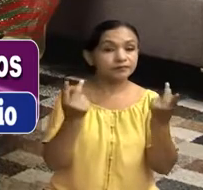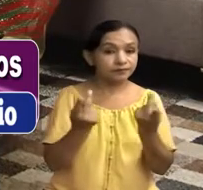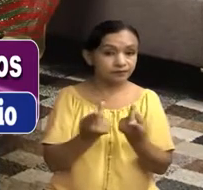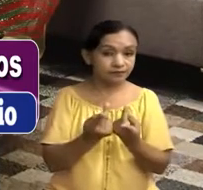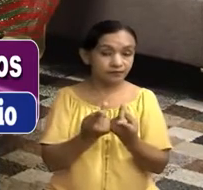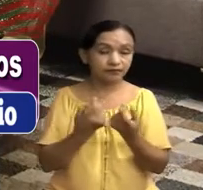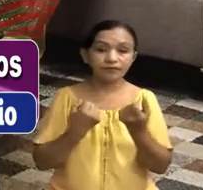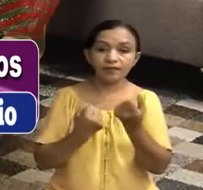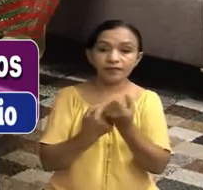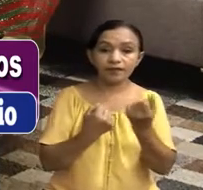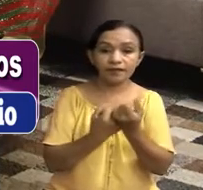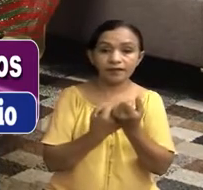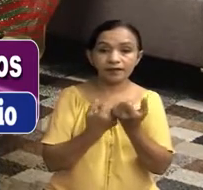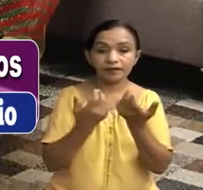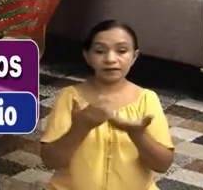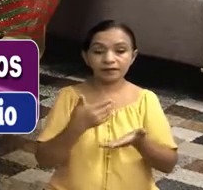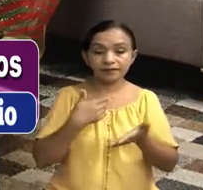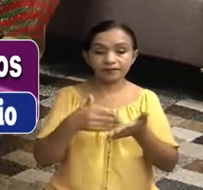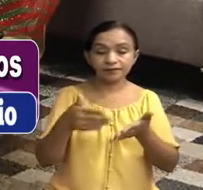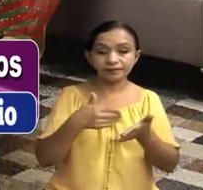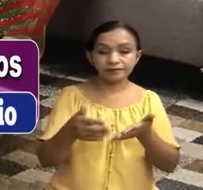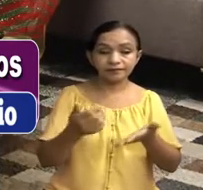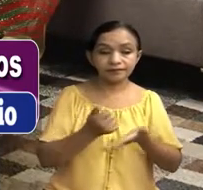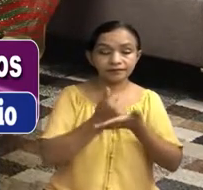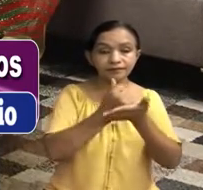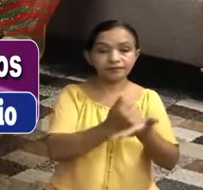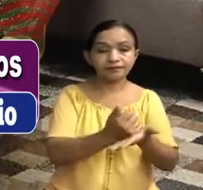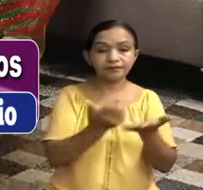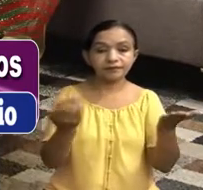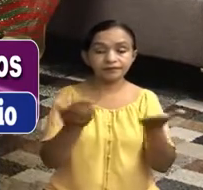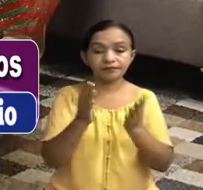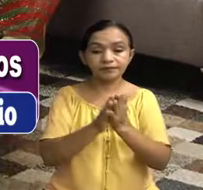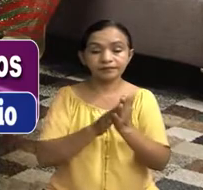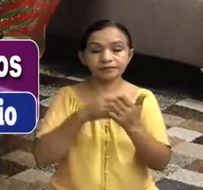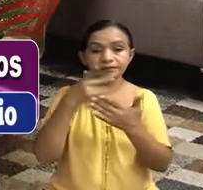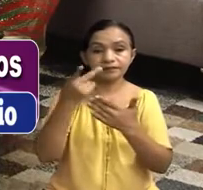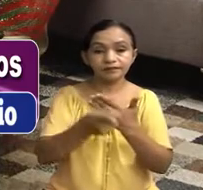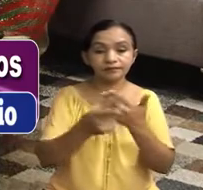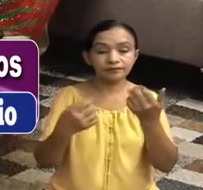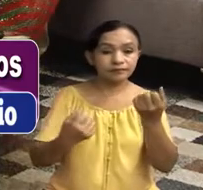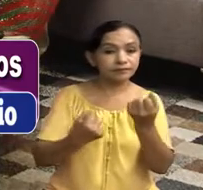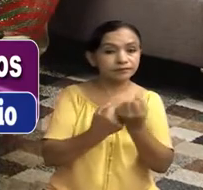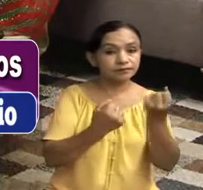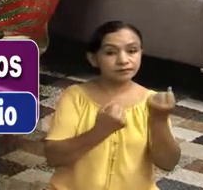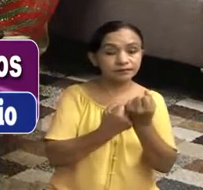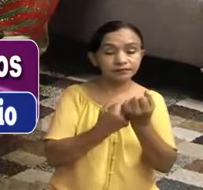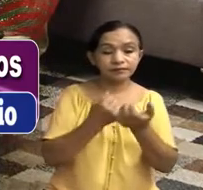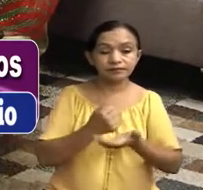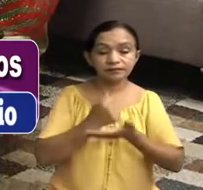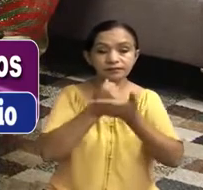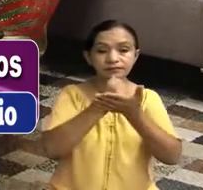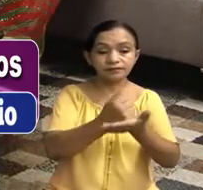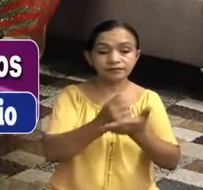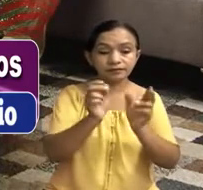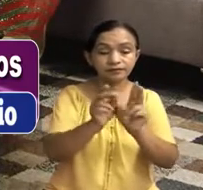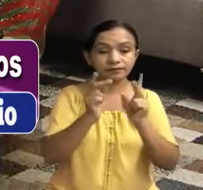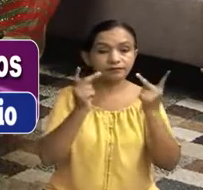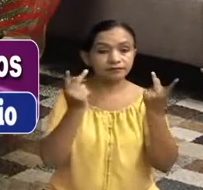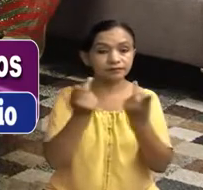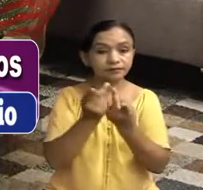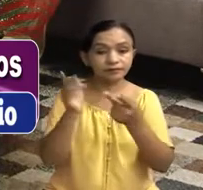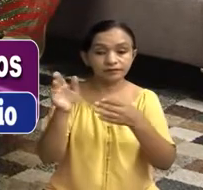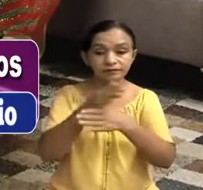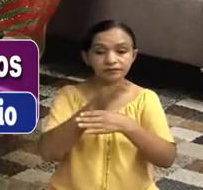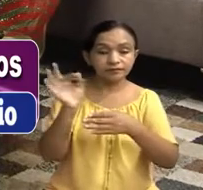¿verdad? Cooperando, dando facilidades, programas de cooperación que beneficia a pueblos que de otra manera